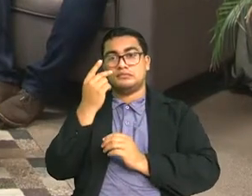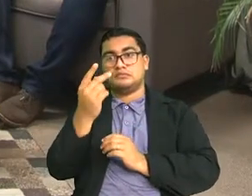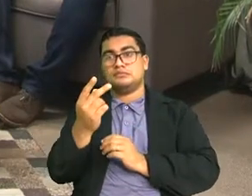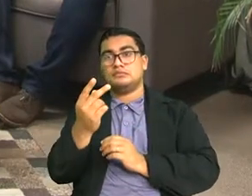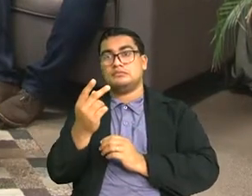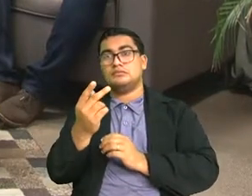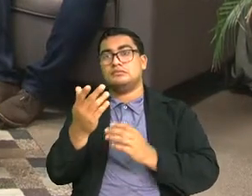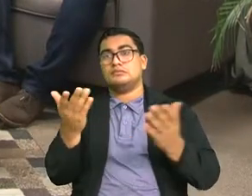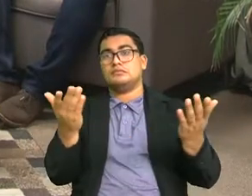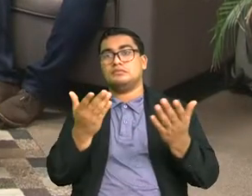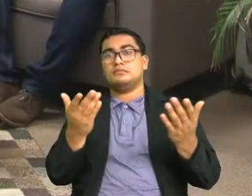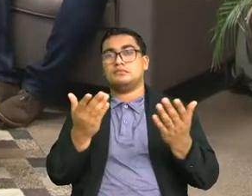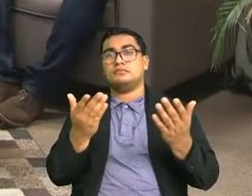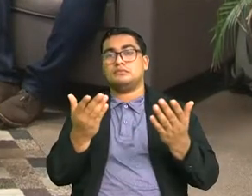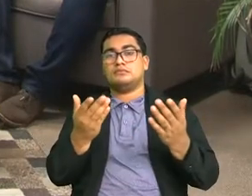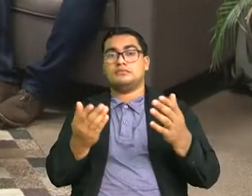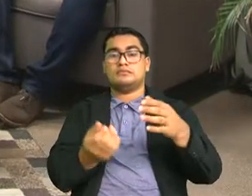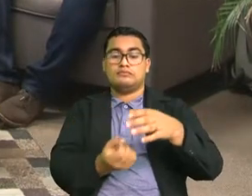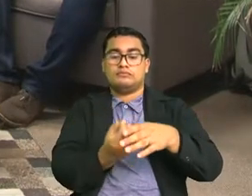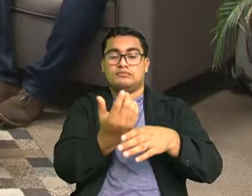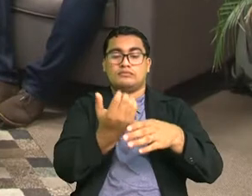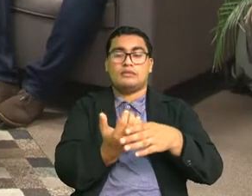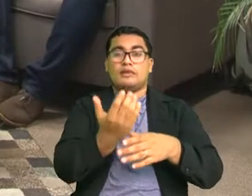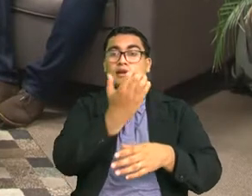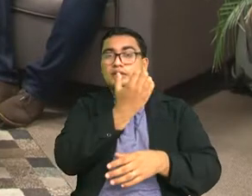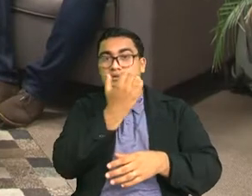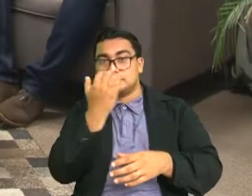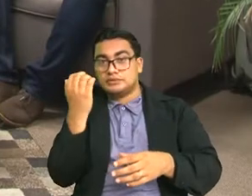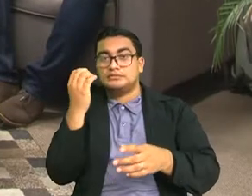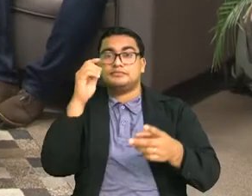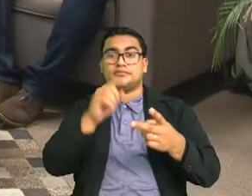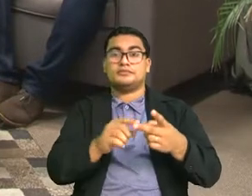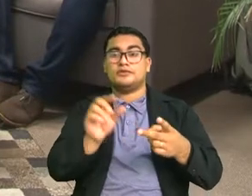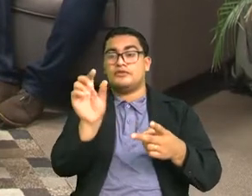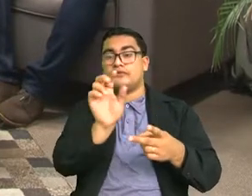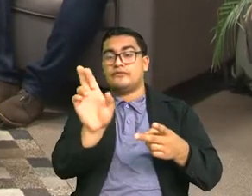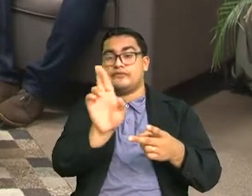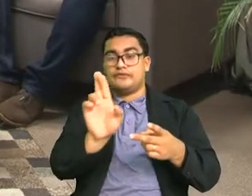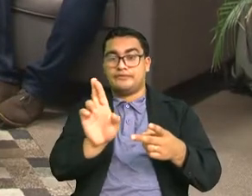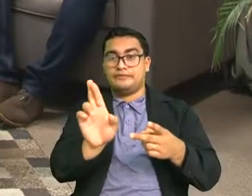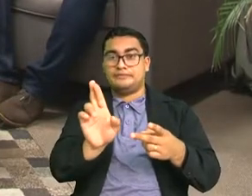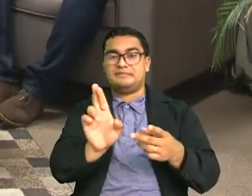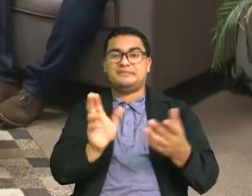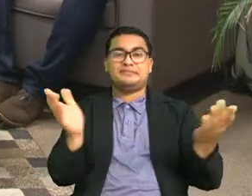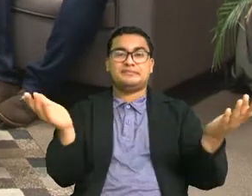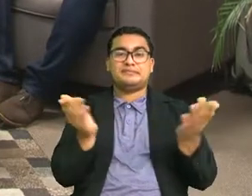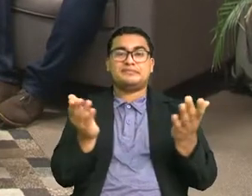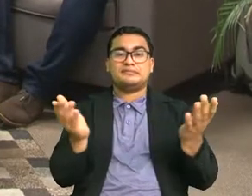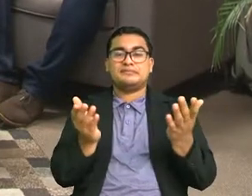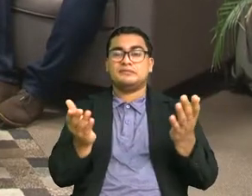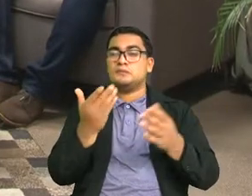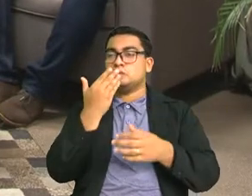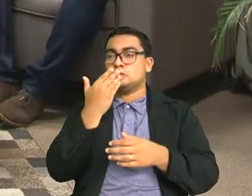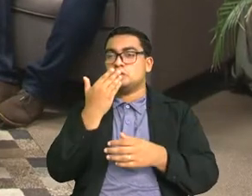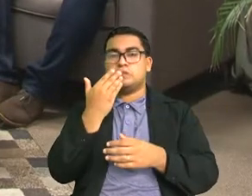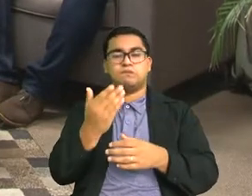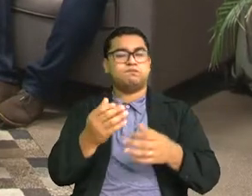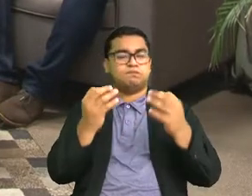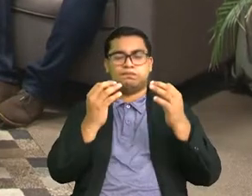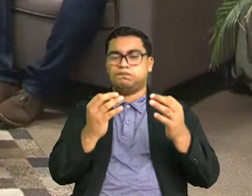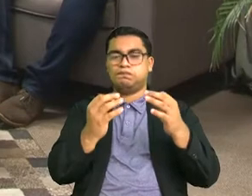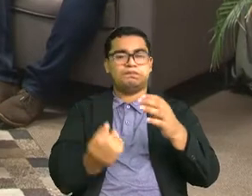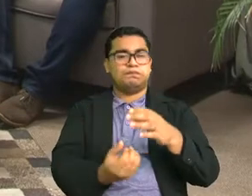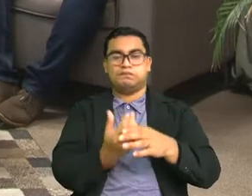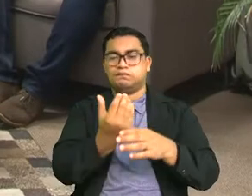territorio del establecimiento de maíz por ejemplo de frijol cómo está de vigorosa las plantaciones y la expectativa